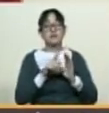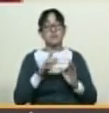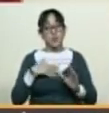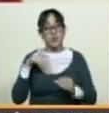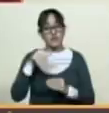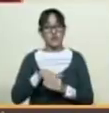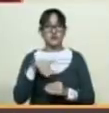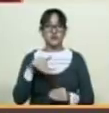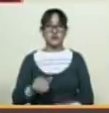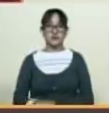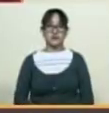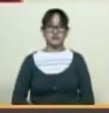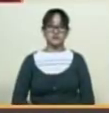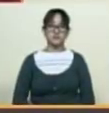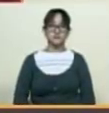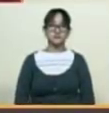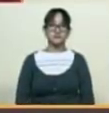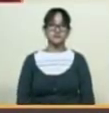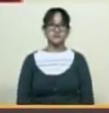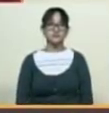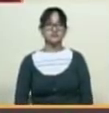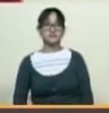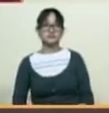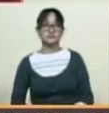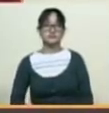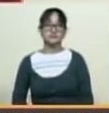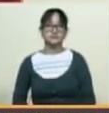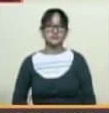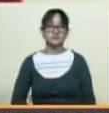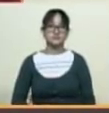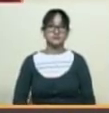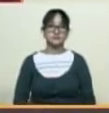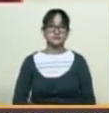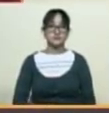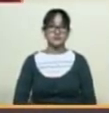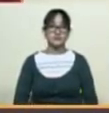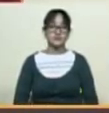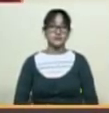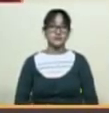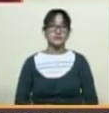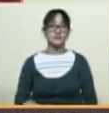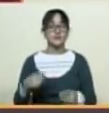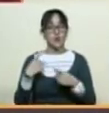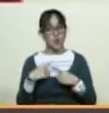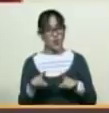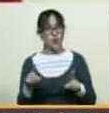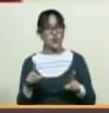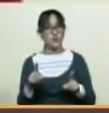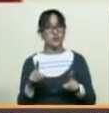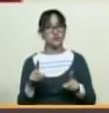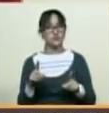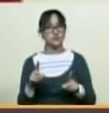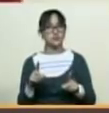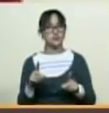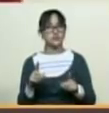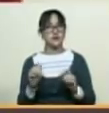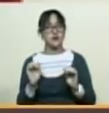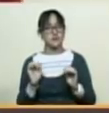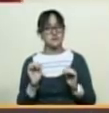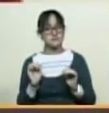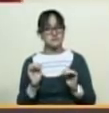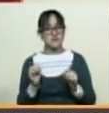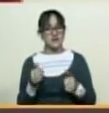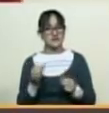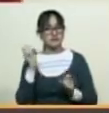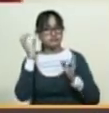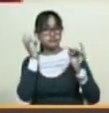el sufragio. Otras cosas que se han llamado a que empiezan las bolas, que es